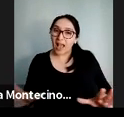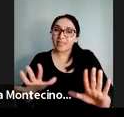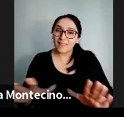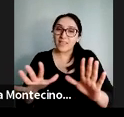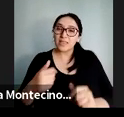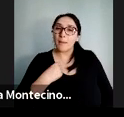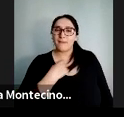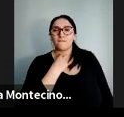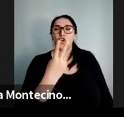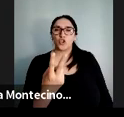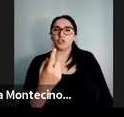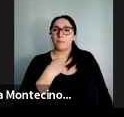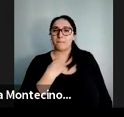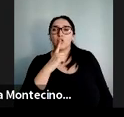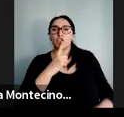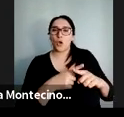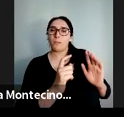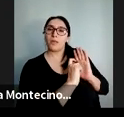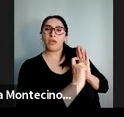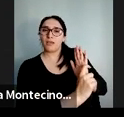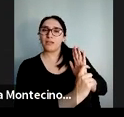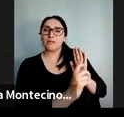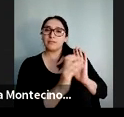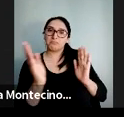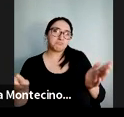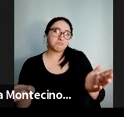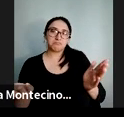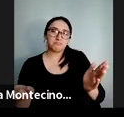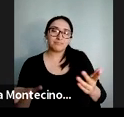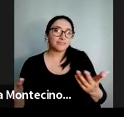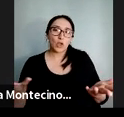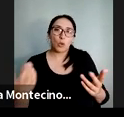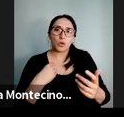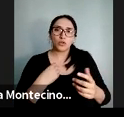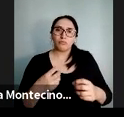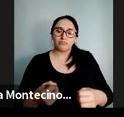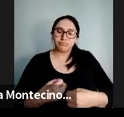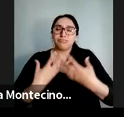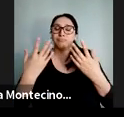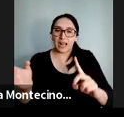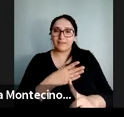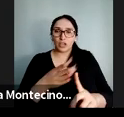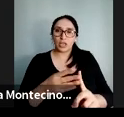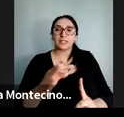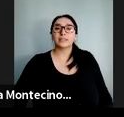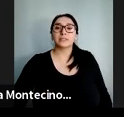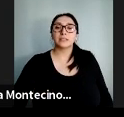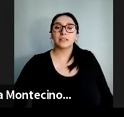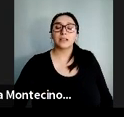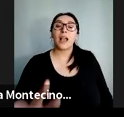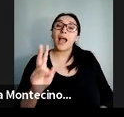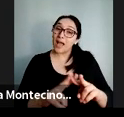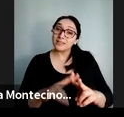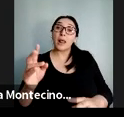voz, mi propio nombre, eh, cómo voy a reaccionar ante la violencia, como hacernos estas preguntas un poco antes